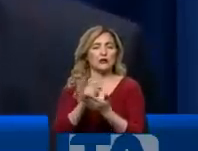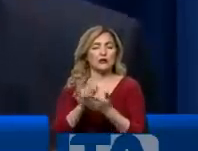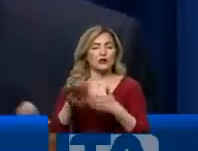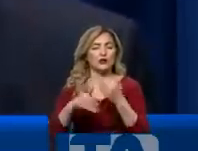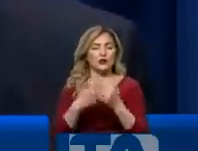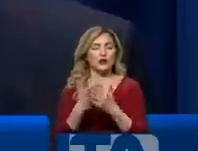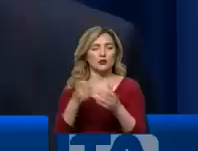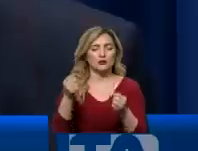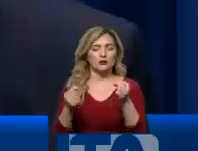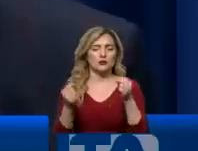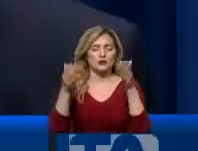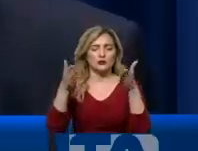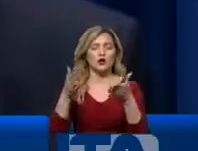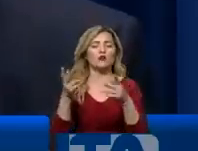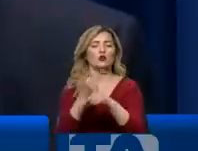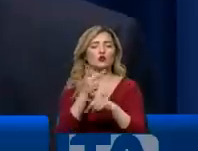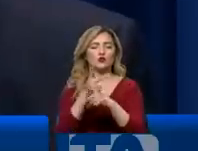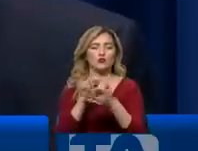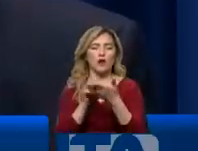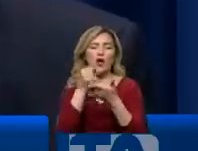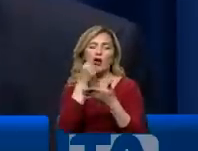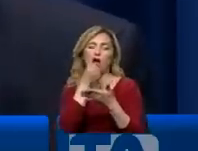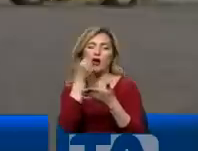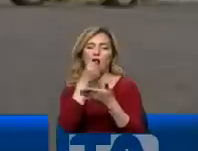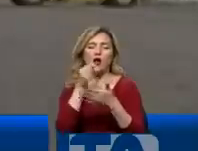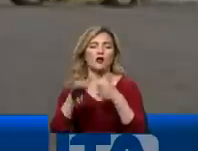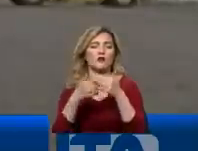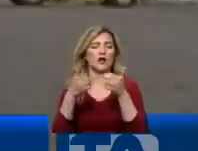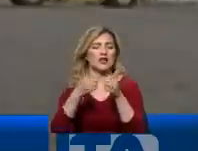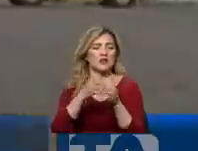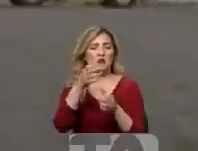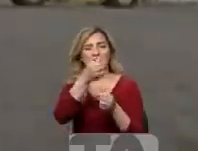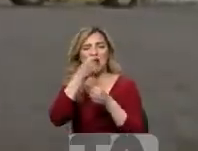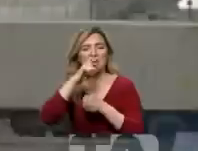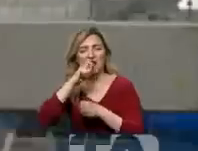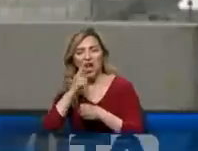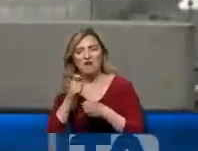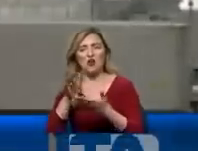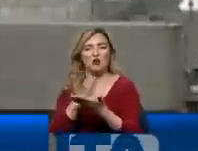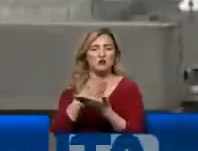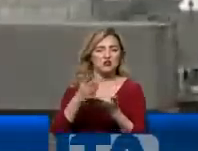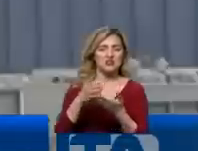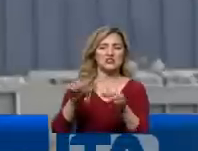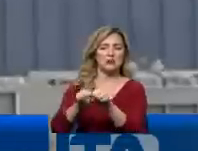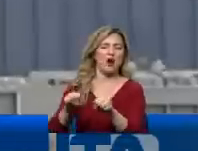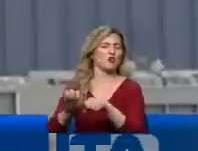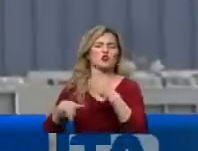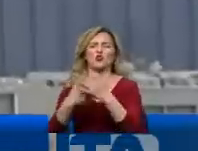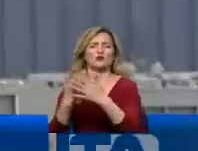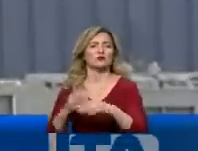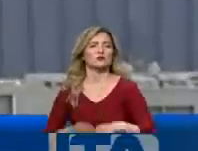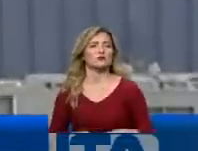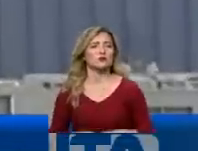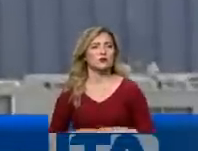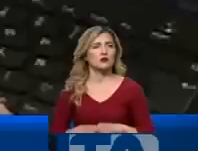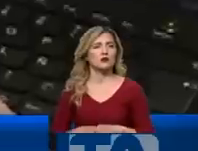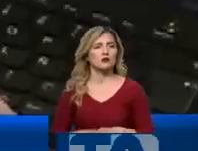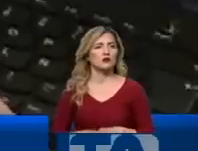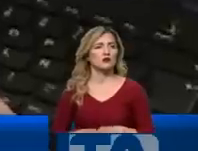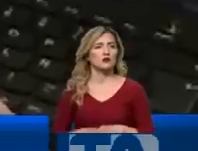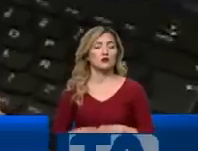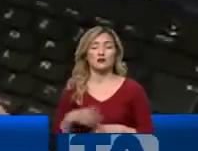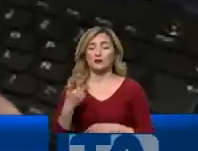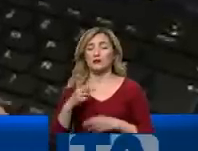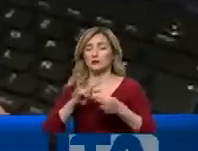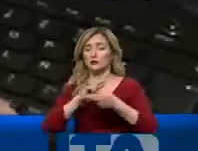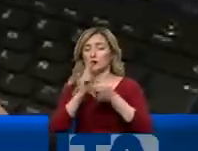carrocero, ensamblaje automotriz, línea blanca y de calzado. Esta decisión del gobierno no es vía ley, es decir, no forma parte